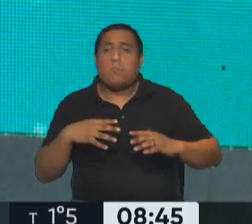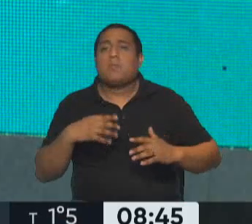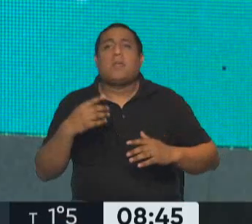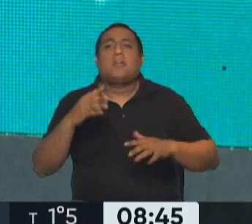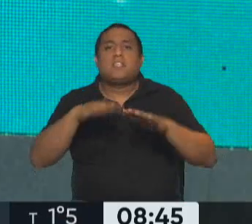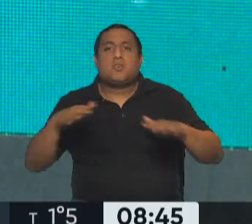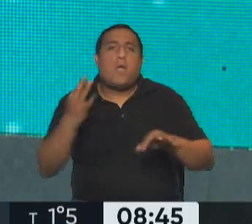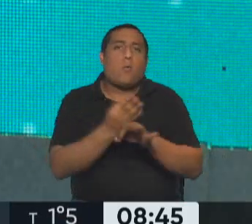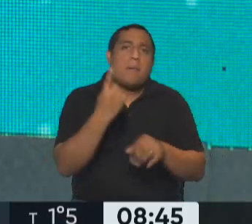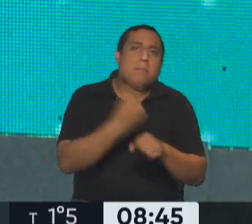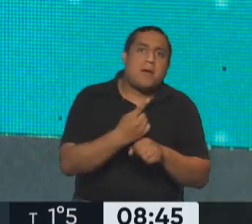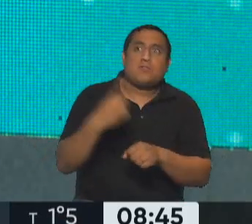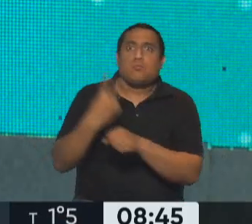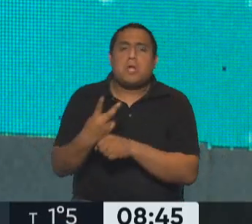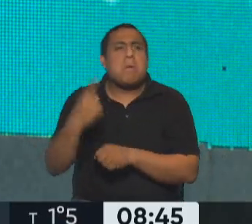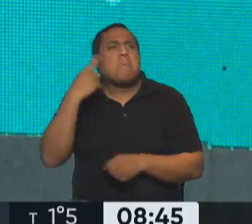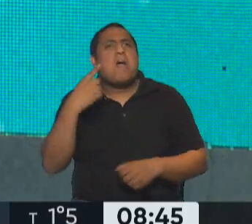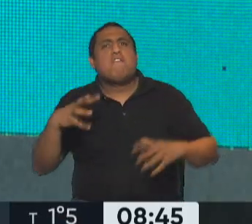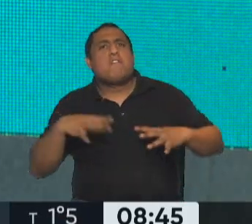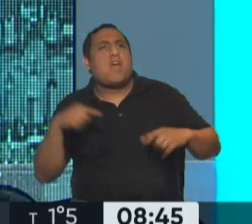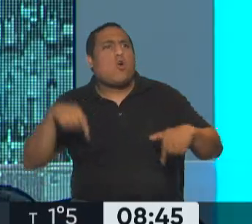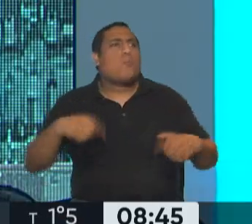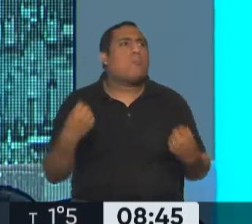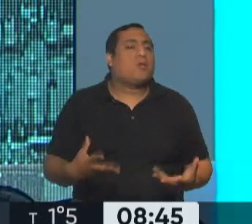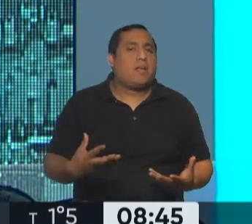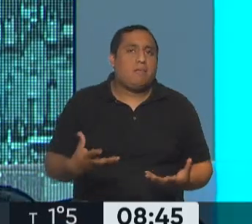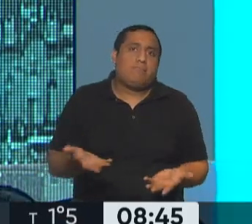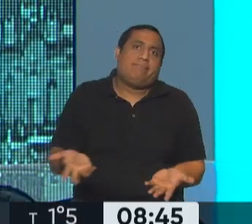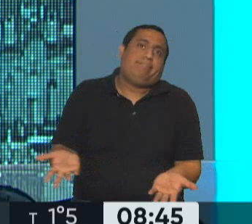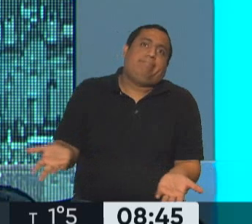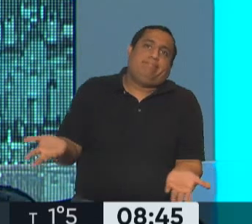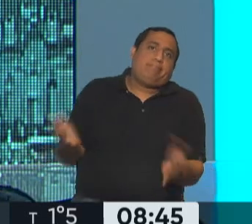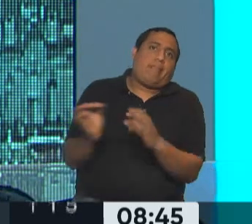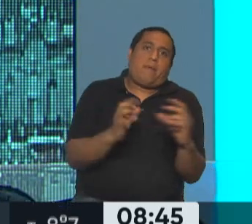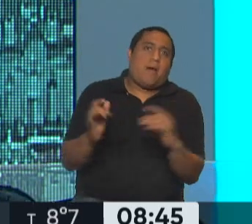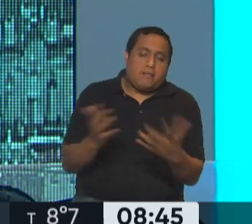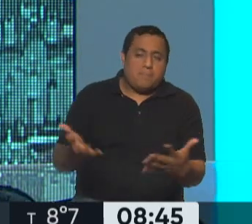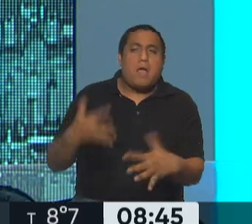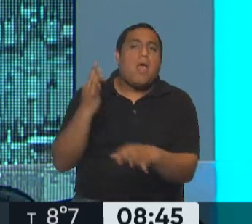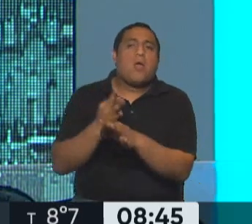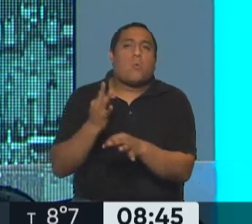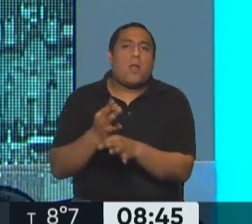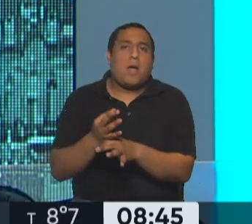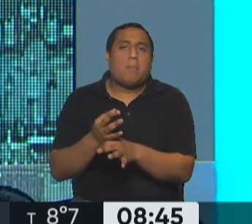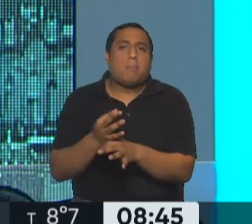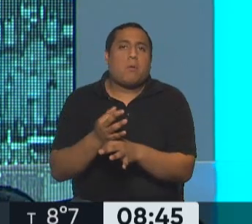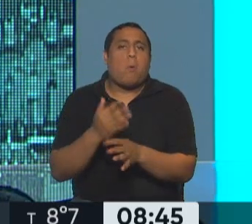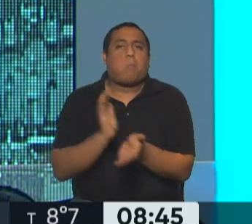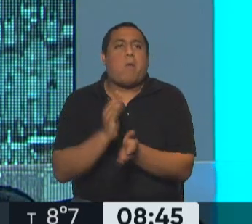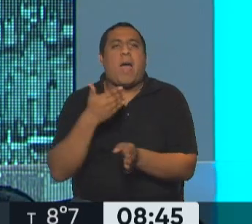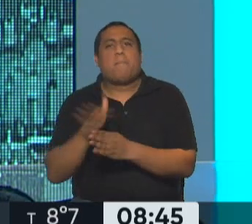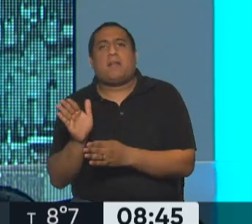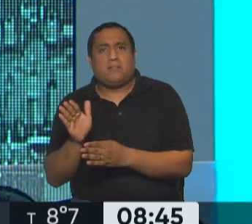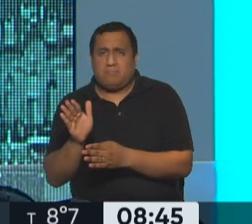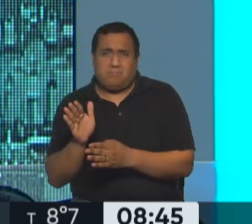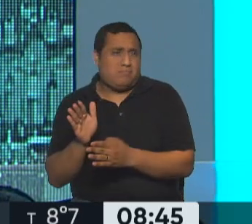como de secundaria, lo que se preguntaban es ¿por qué feriado hoy? Además, Silvia, la escuela no es ajena. Es un debate, ¿no? La escuela no es ajena a lo que pasa en los hogares y tampoco es ajena a